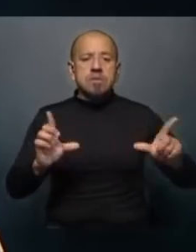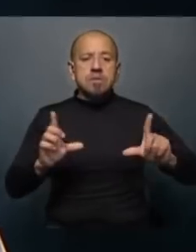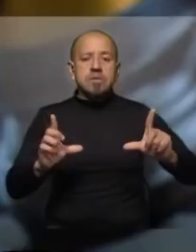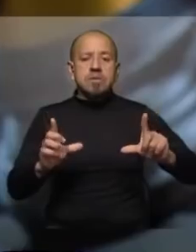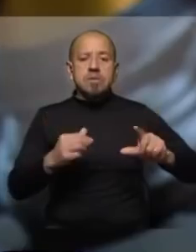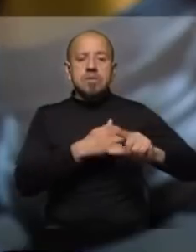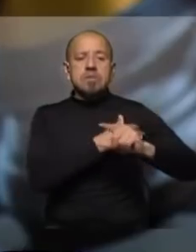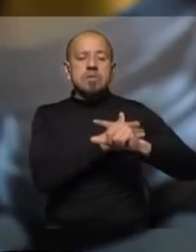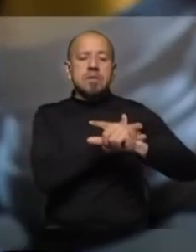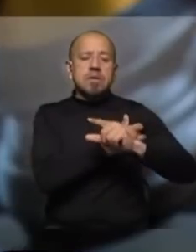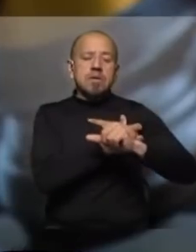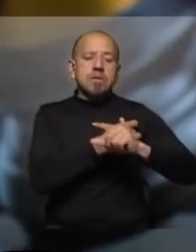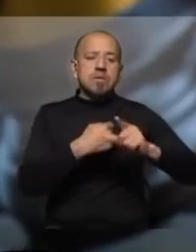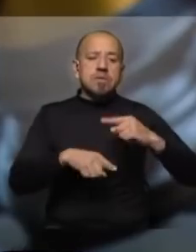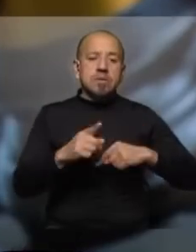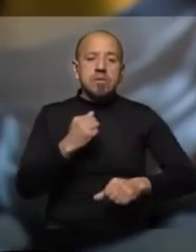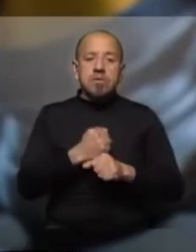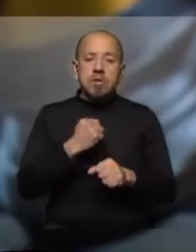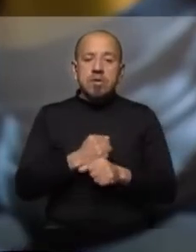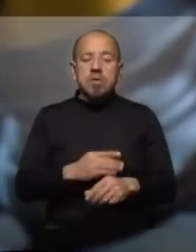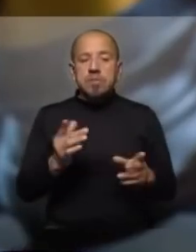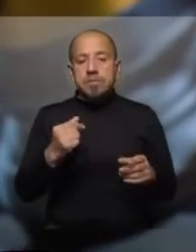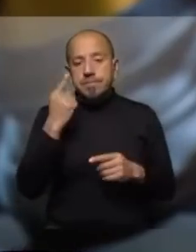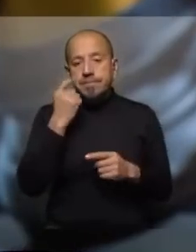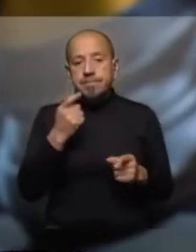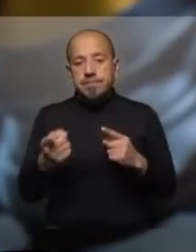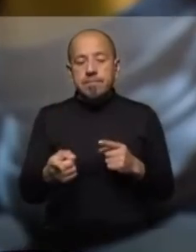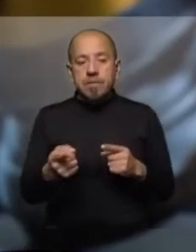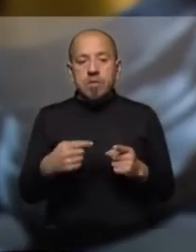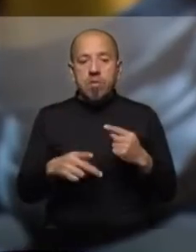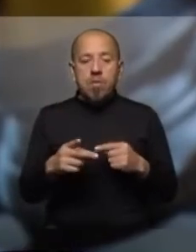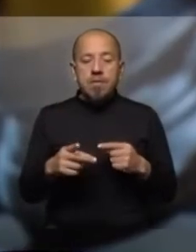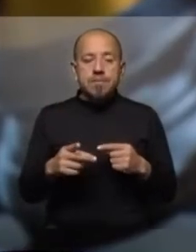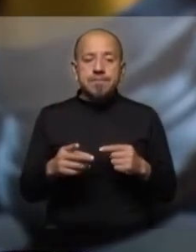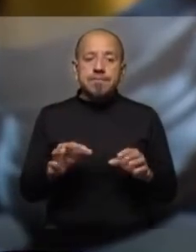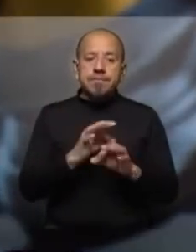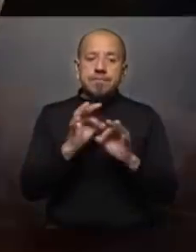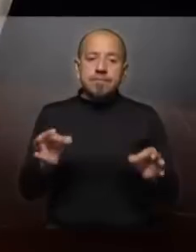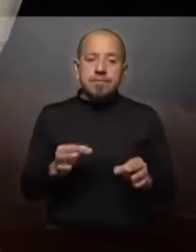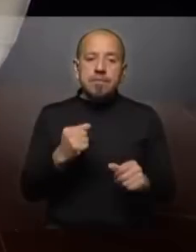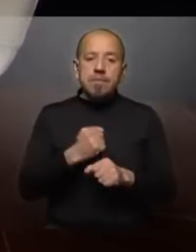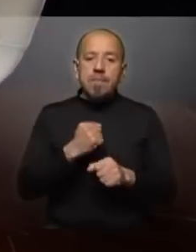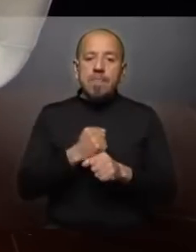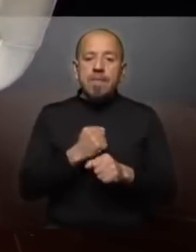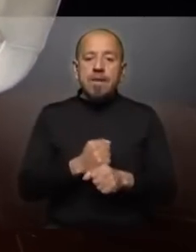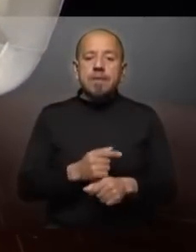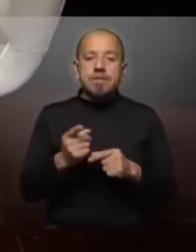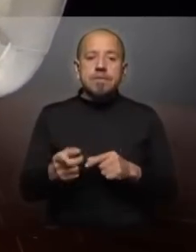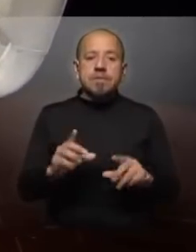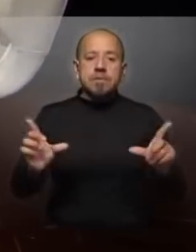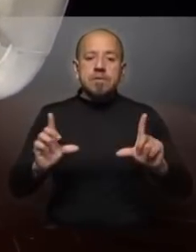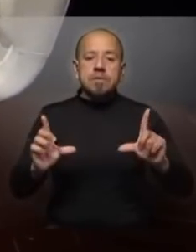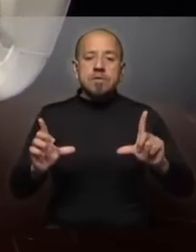pero qué estamos haciendo estamos trabajando para evitar el delito y para combatir el delito o estamos trabajando para que salir en la